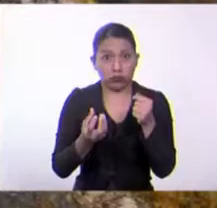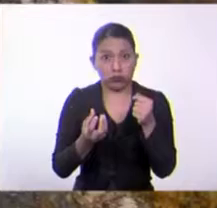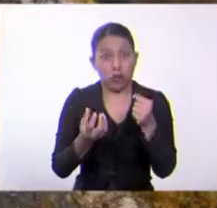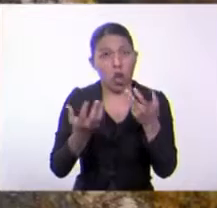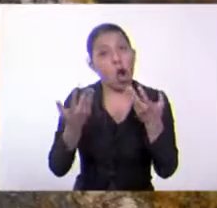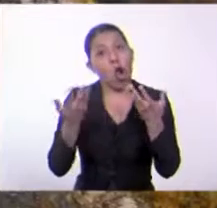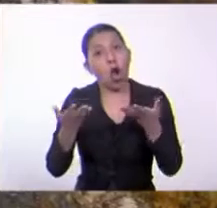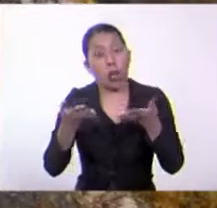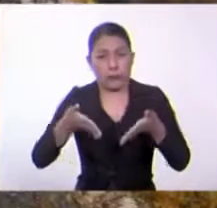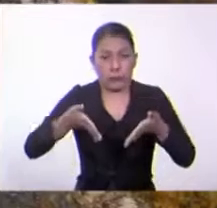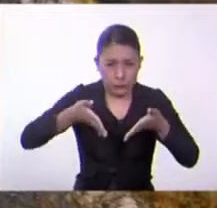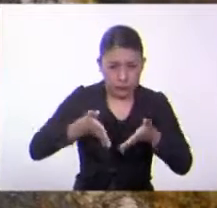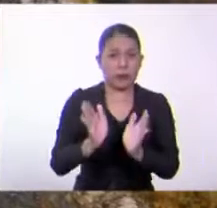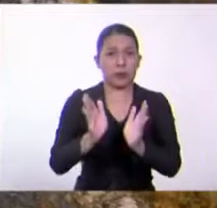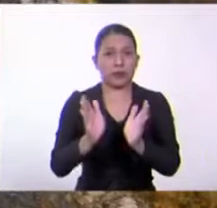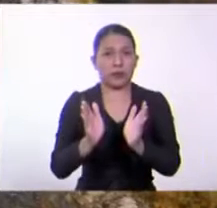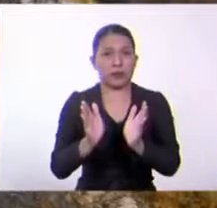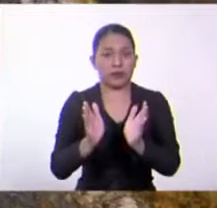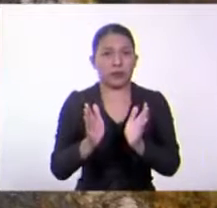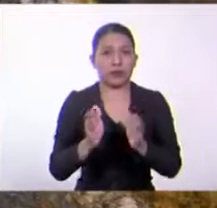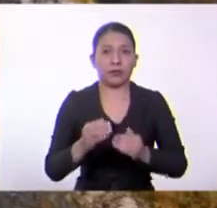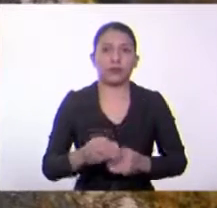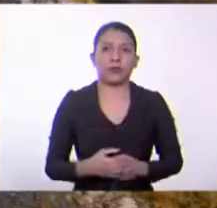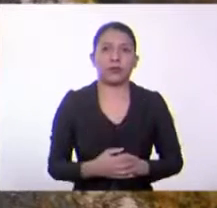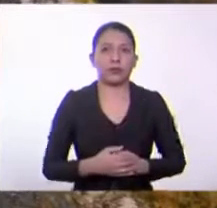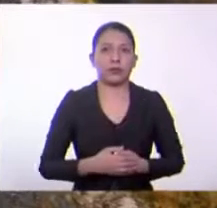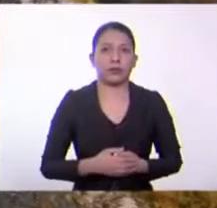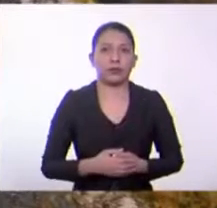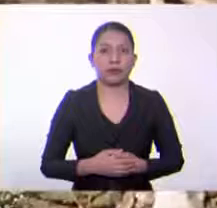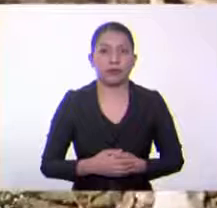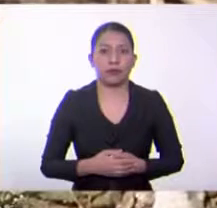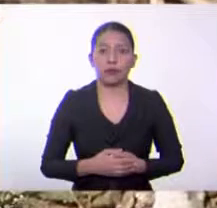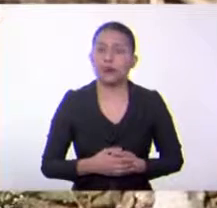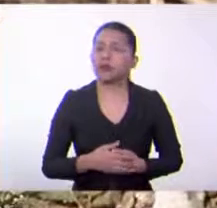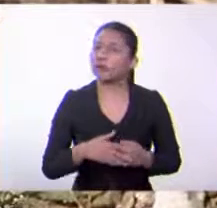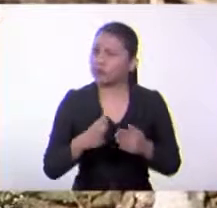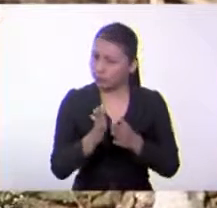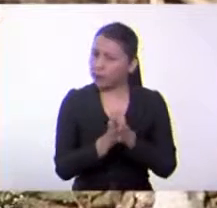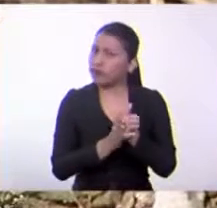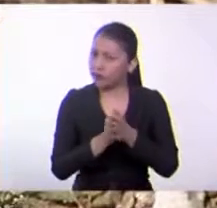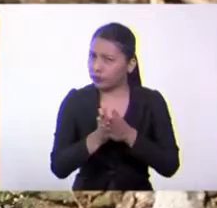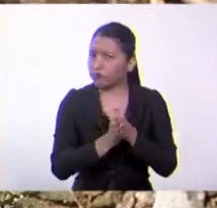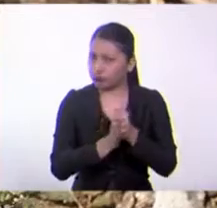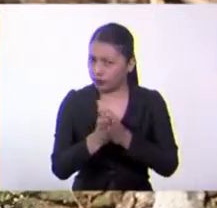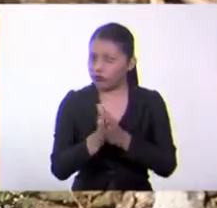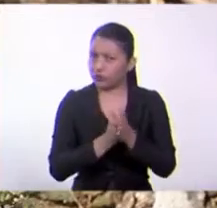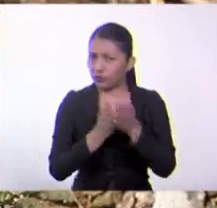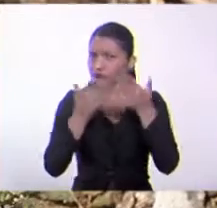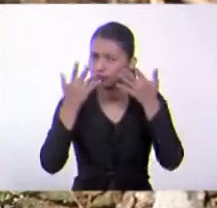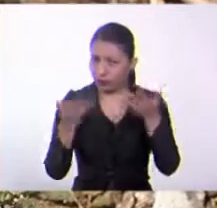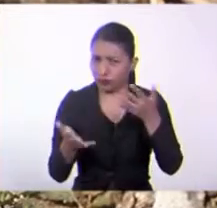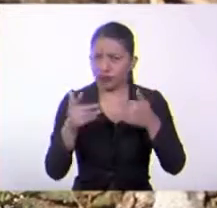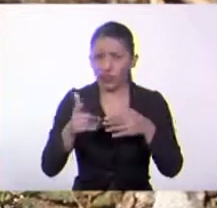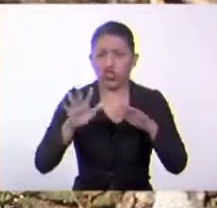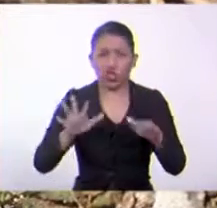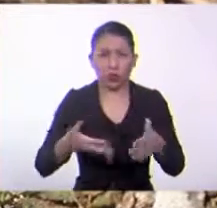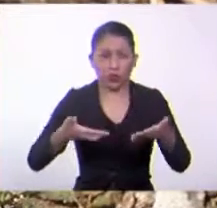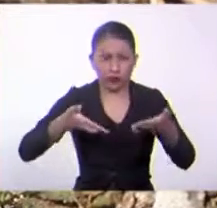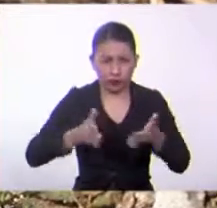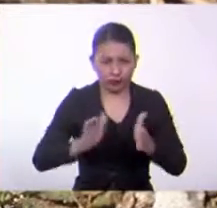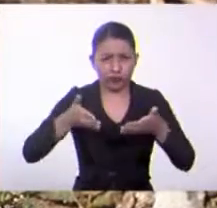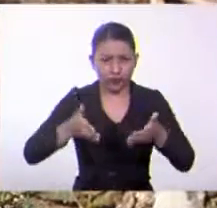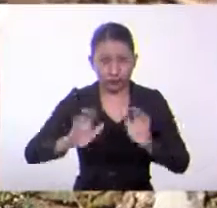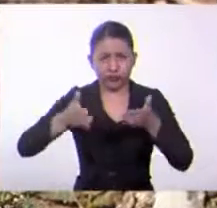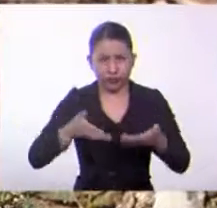y ovovivíparos. Y más interesante aún es que su reproducción y